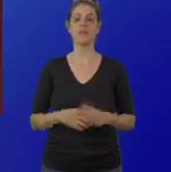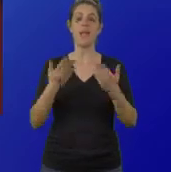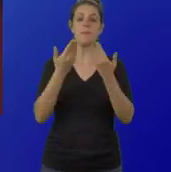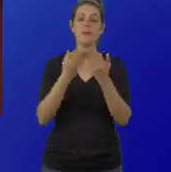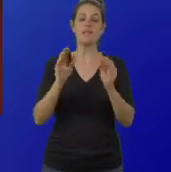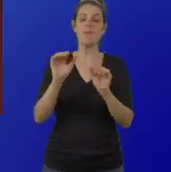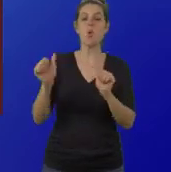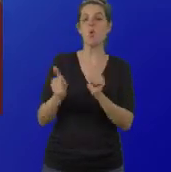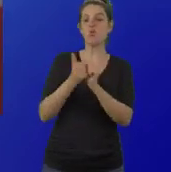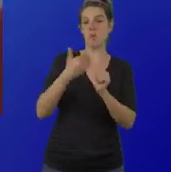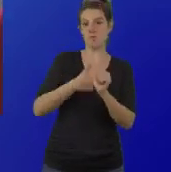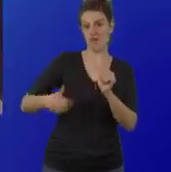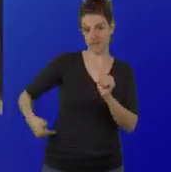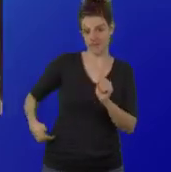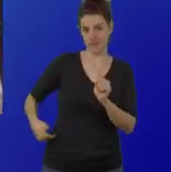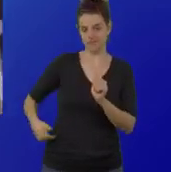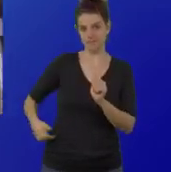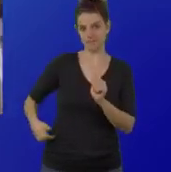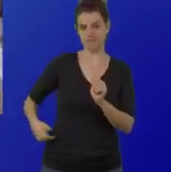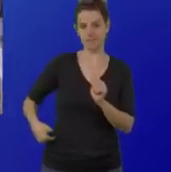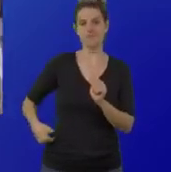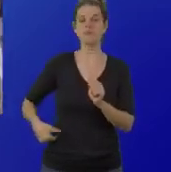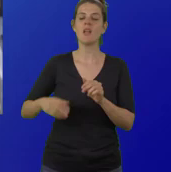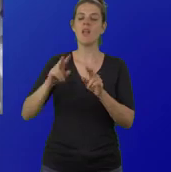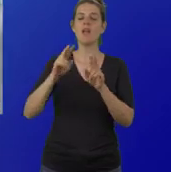Empezamos con la maestra Mac con el tema